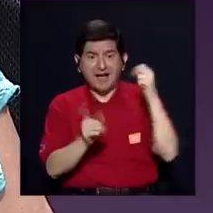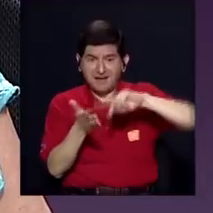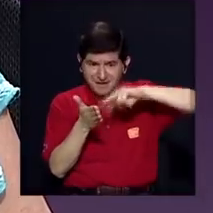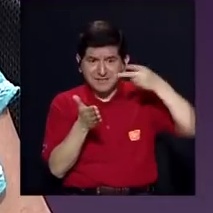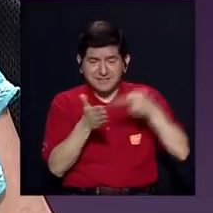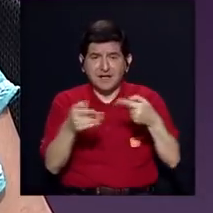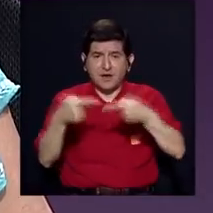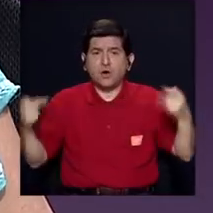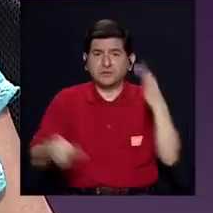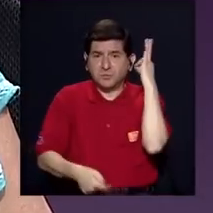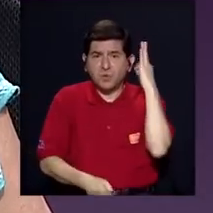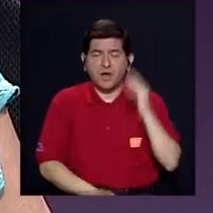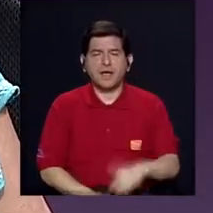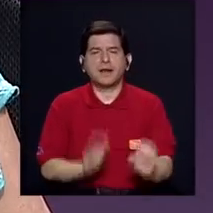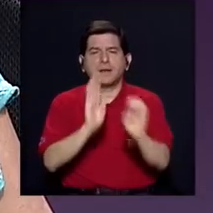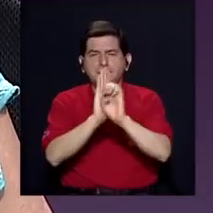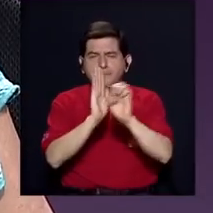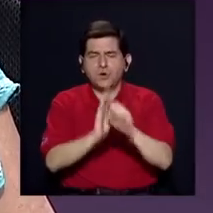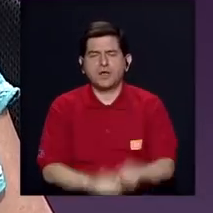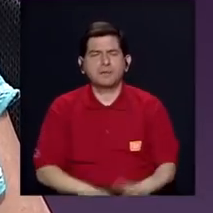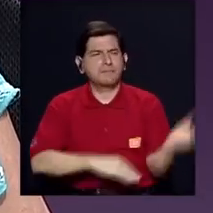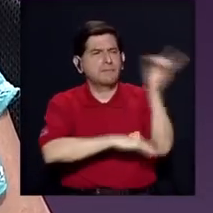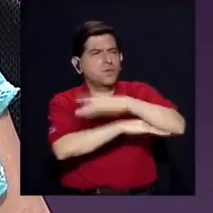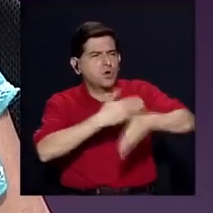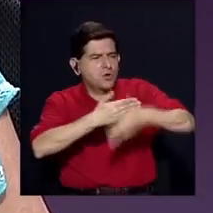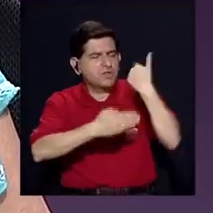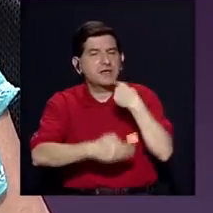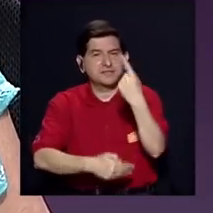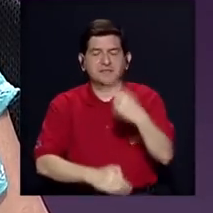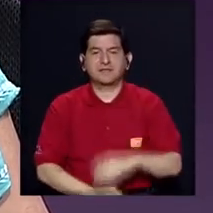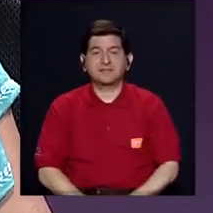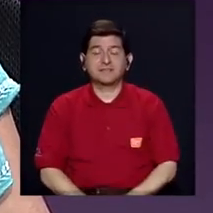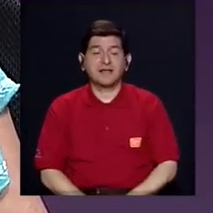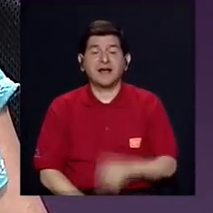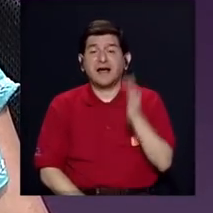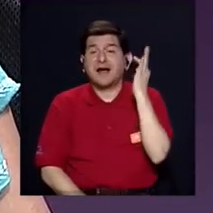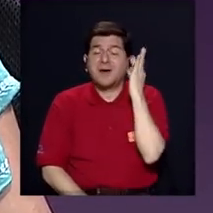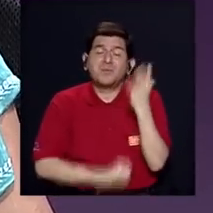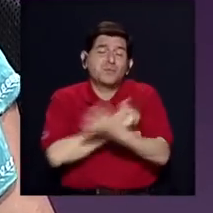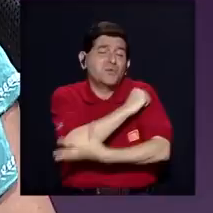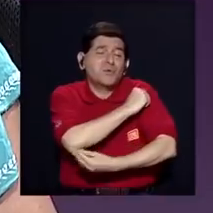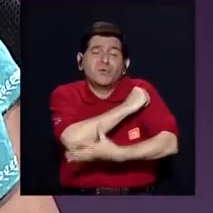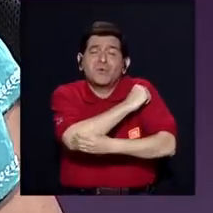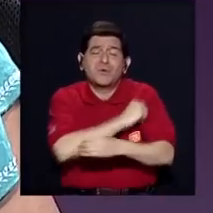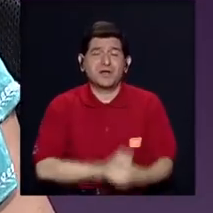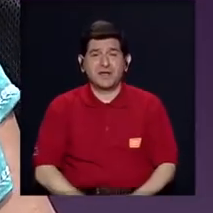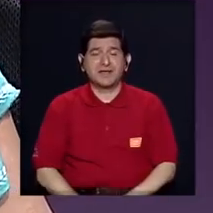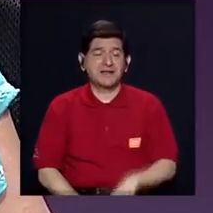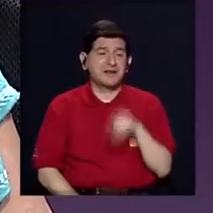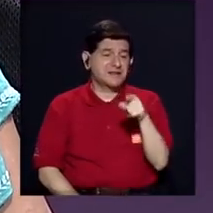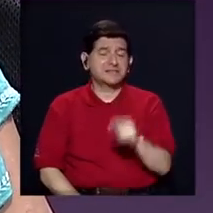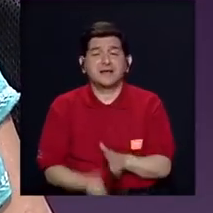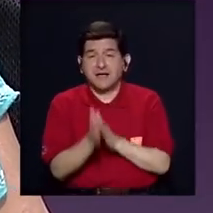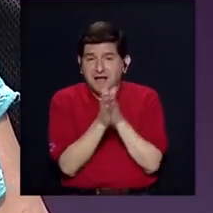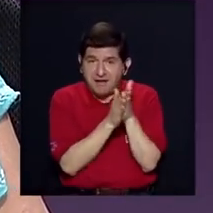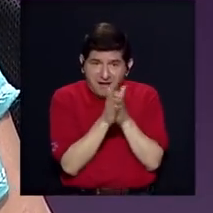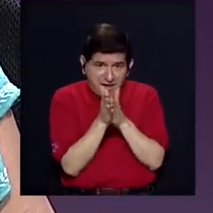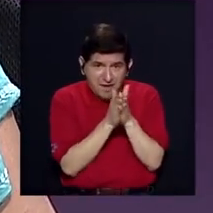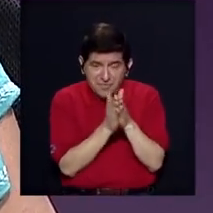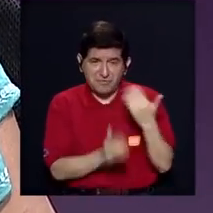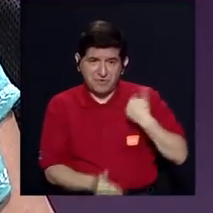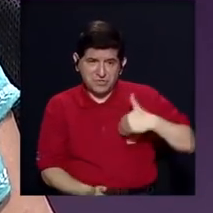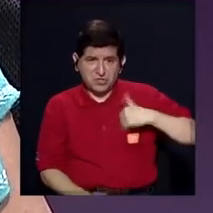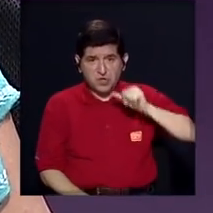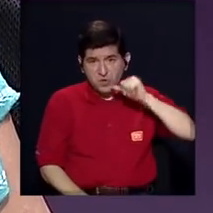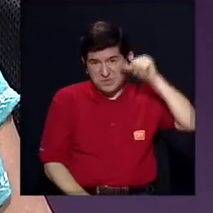nosotras las mujeres por ejemplo hace unos días cuando decían que eran las mujeres pobres las que se aprovechaban de los